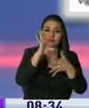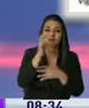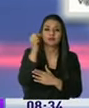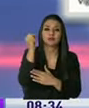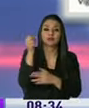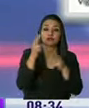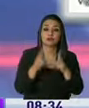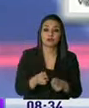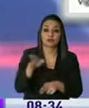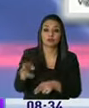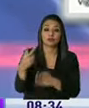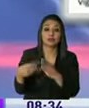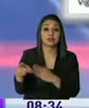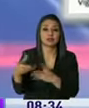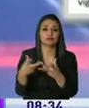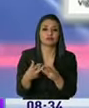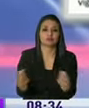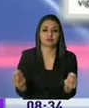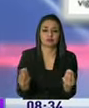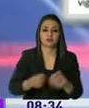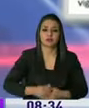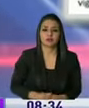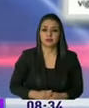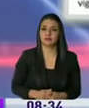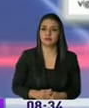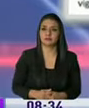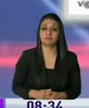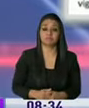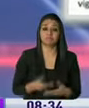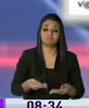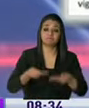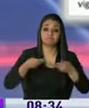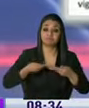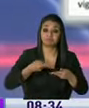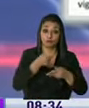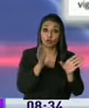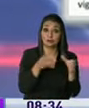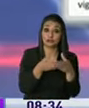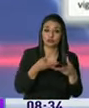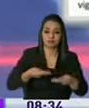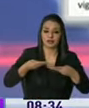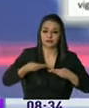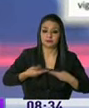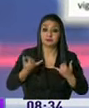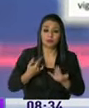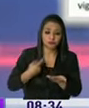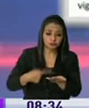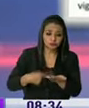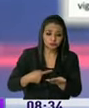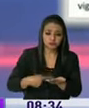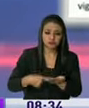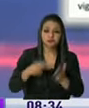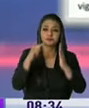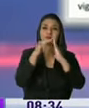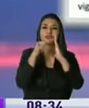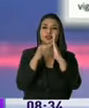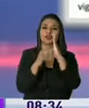por la desaparición de David Romo Córdoba, ente que la receptó y que ahora está bajo estudio conforme las